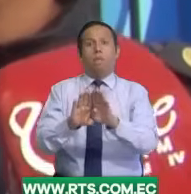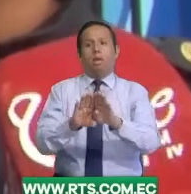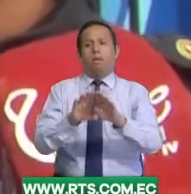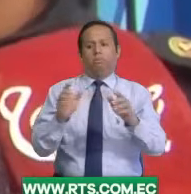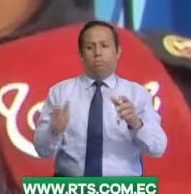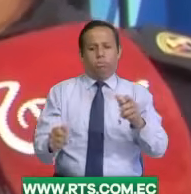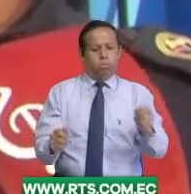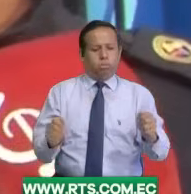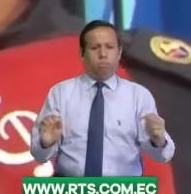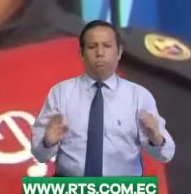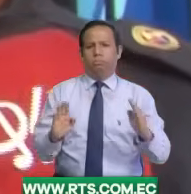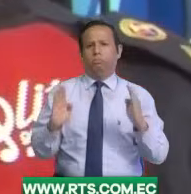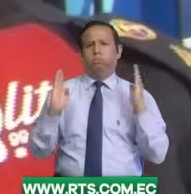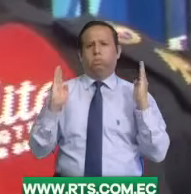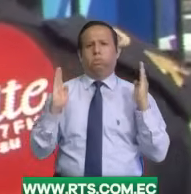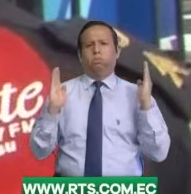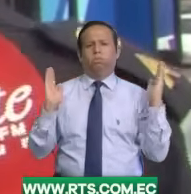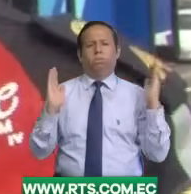compuerta